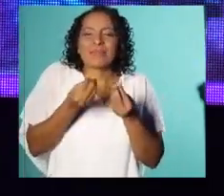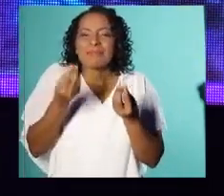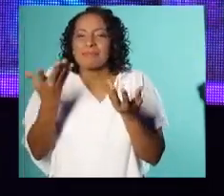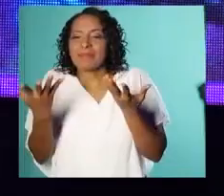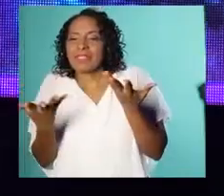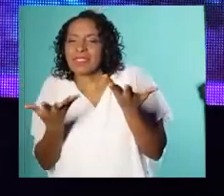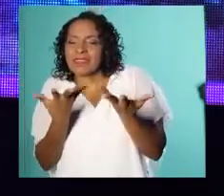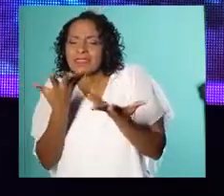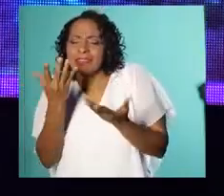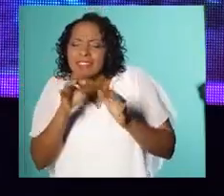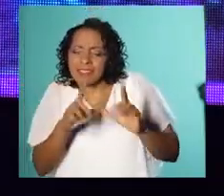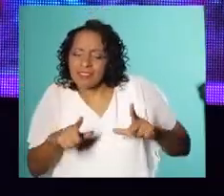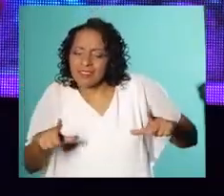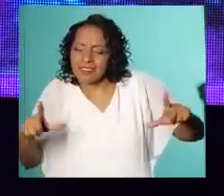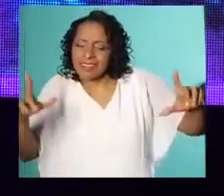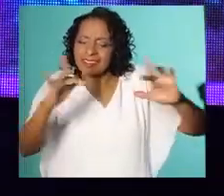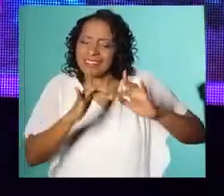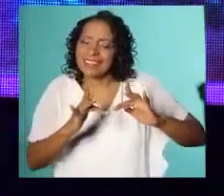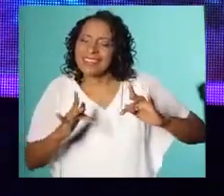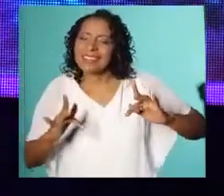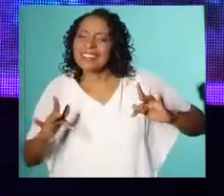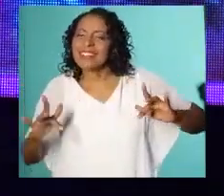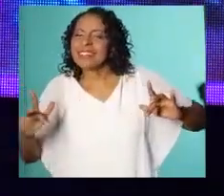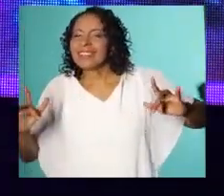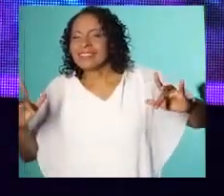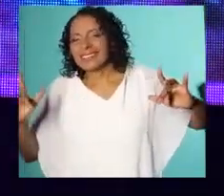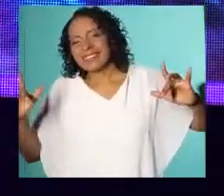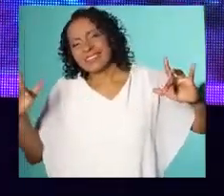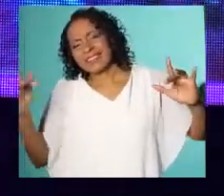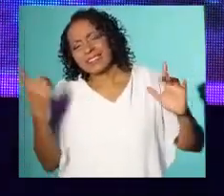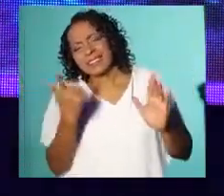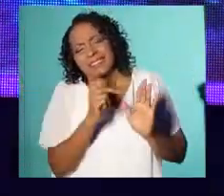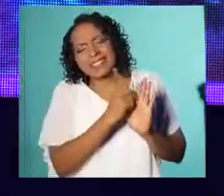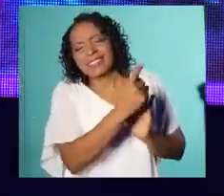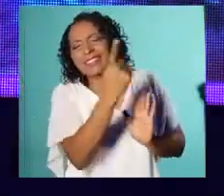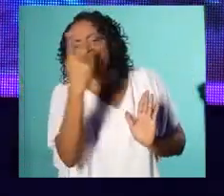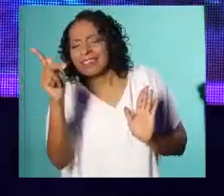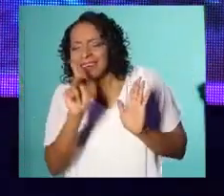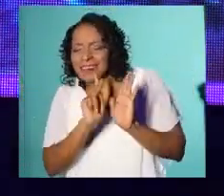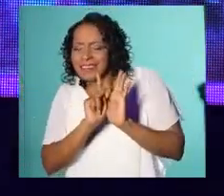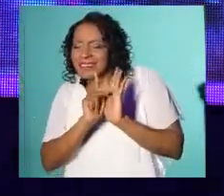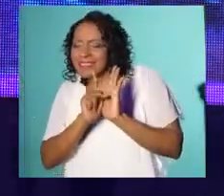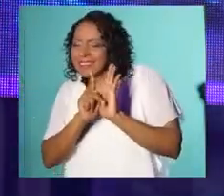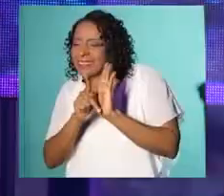un desierto, cada minuto que me das.